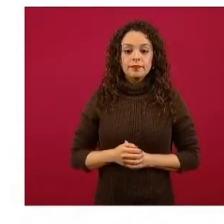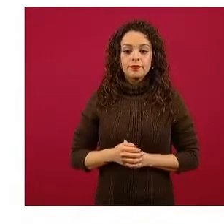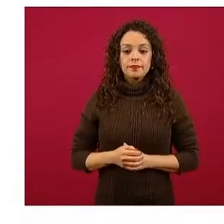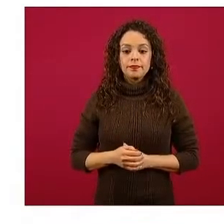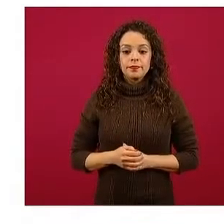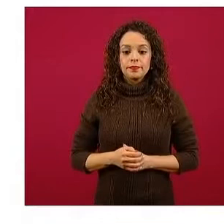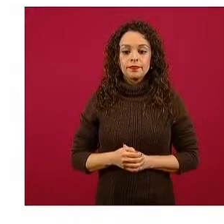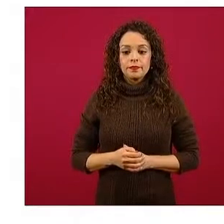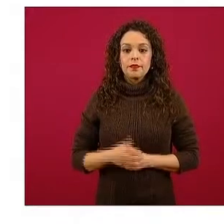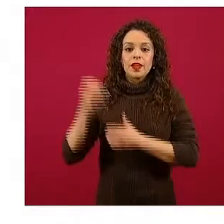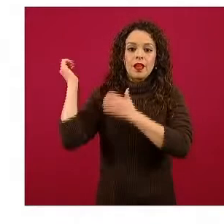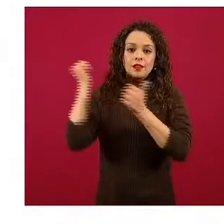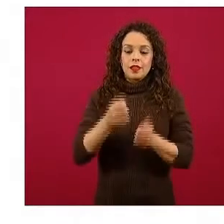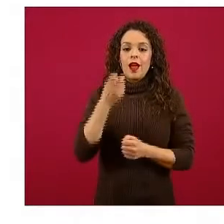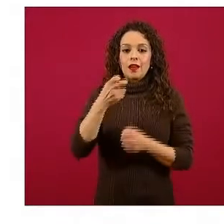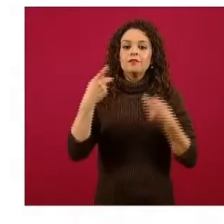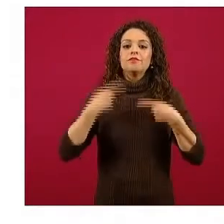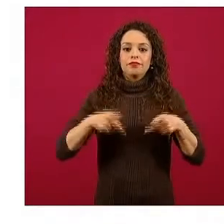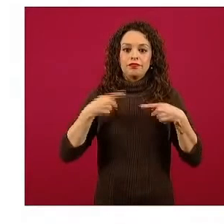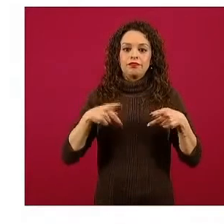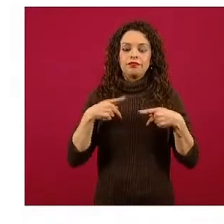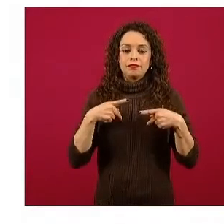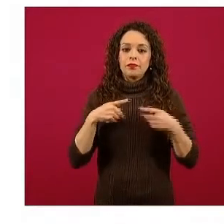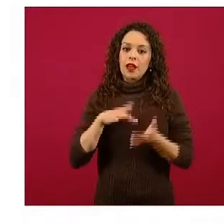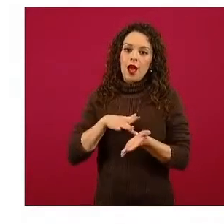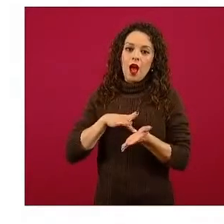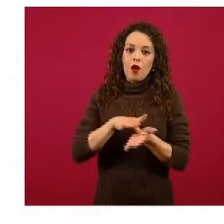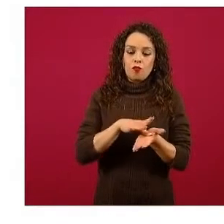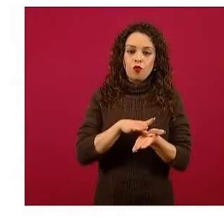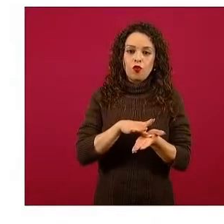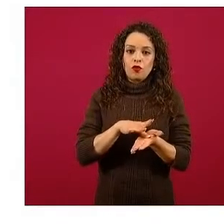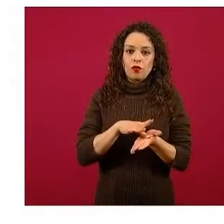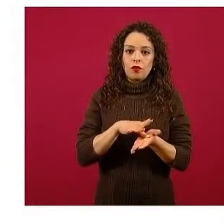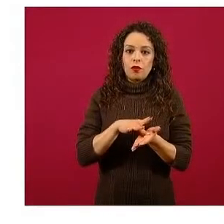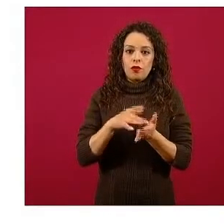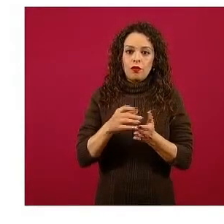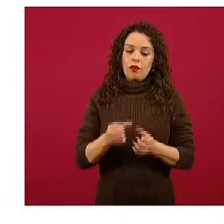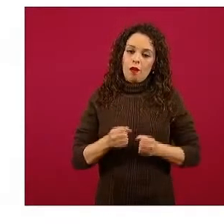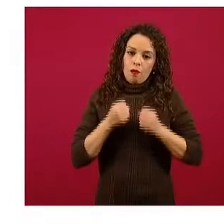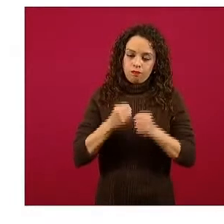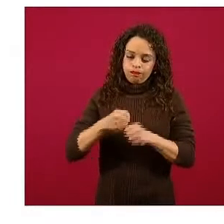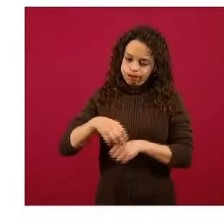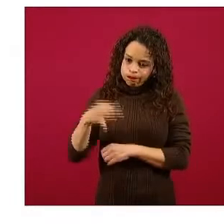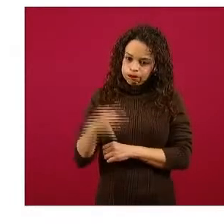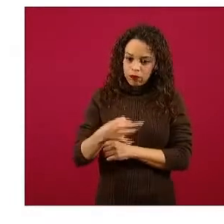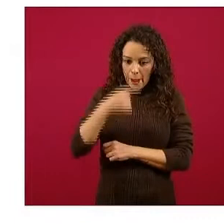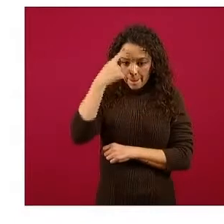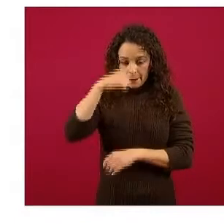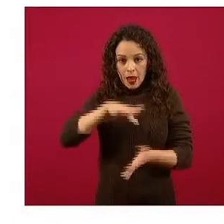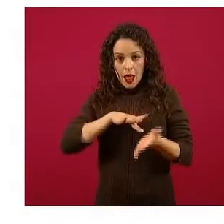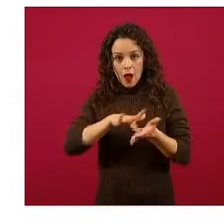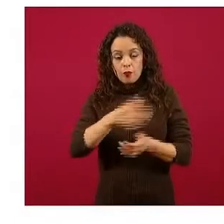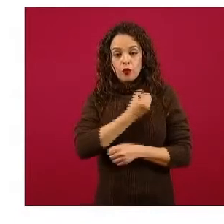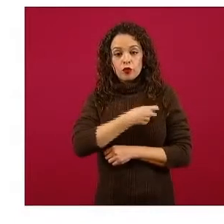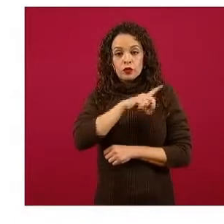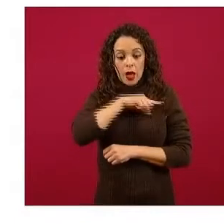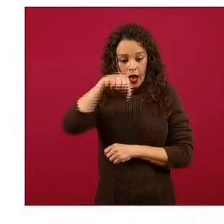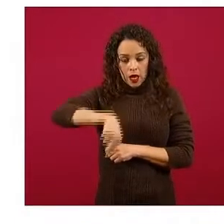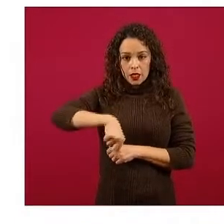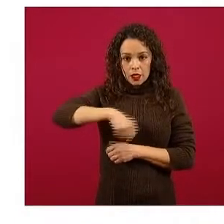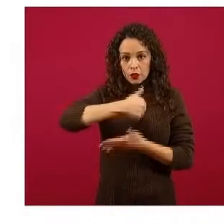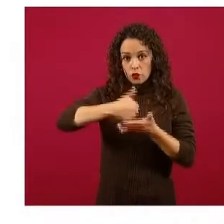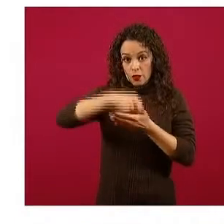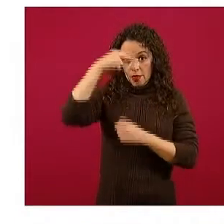para el transporte de esta fuerza efectiva para la salud de la Ciudad de México. Es muy